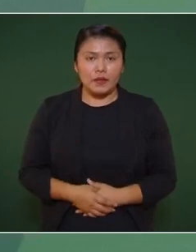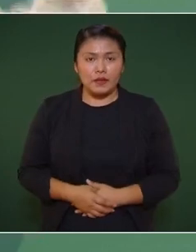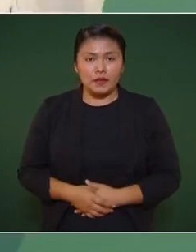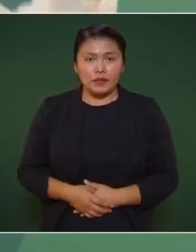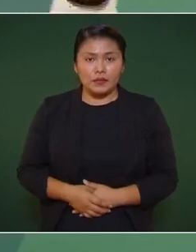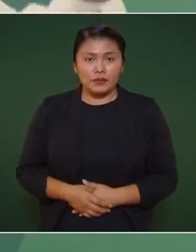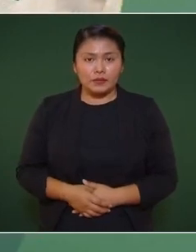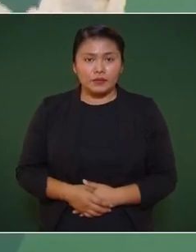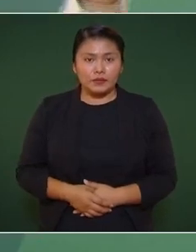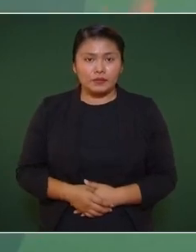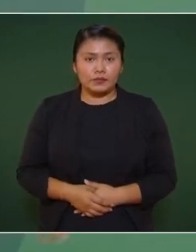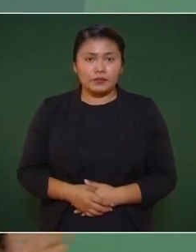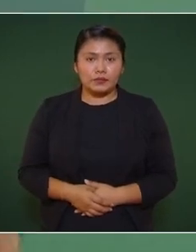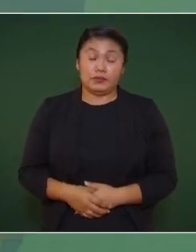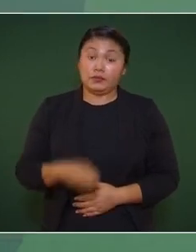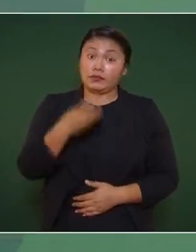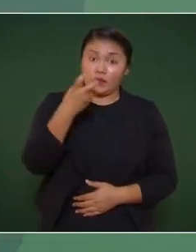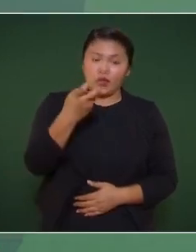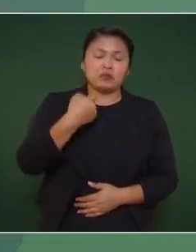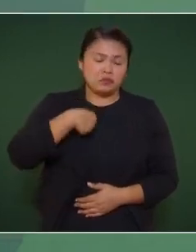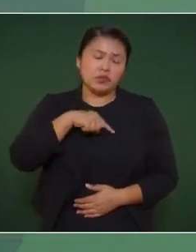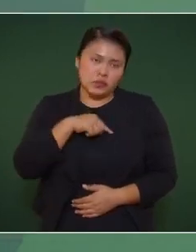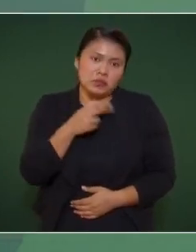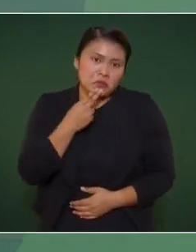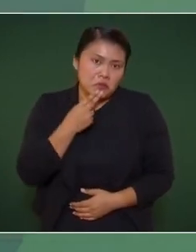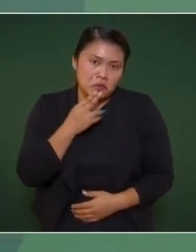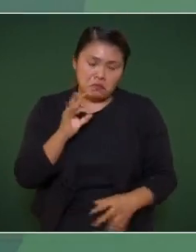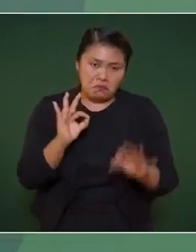Por eso nos ha funcionado la